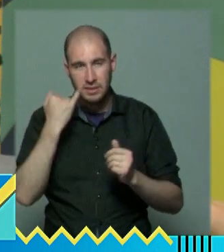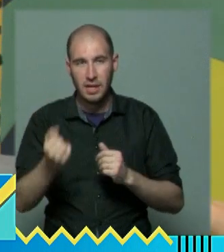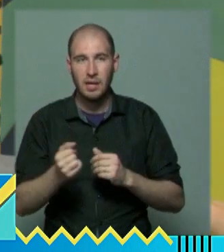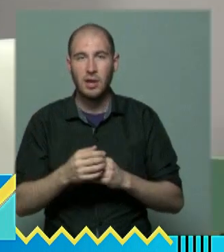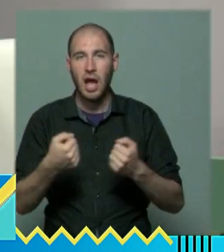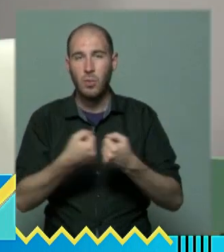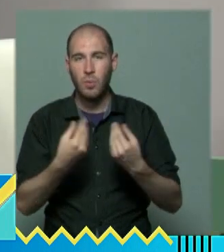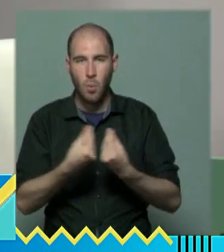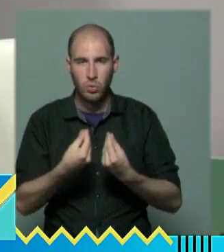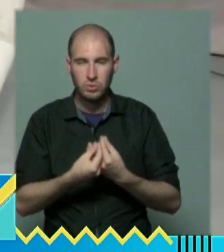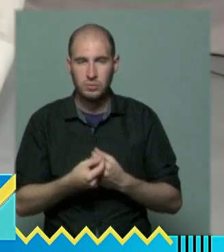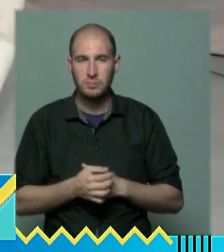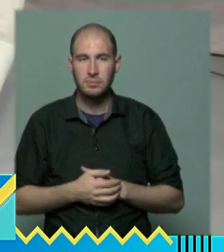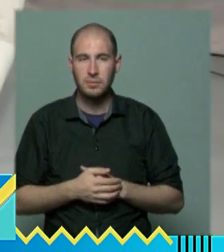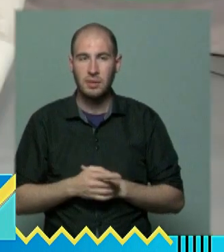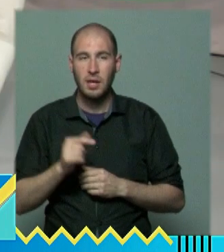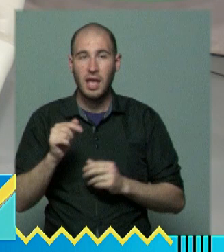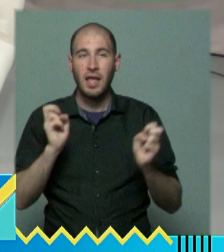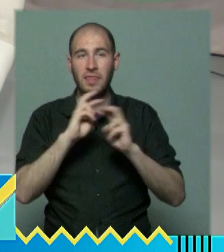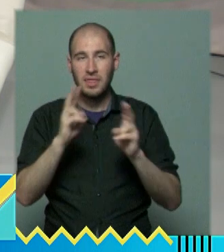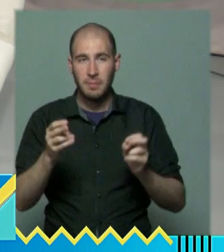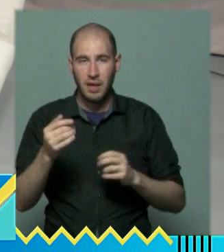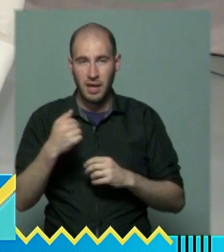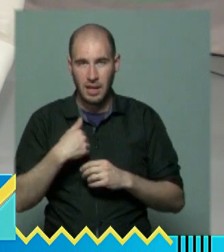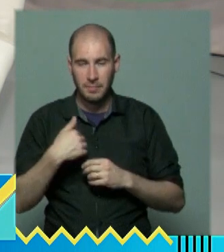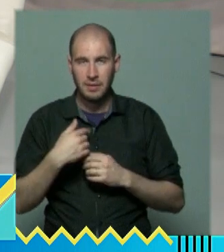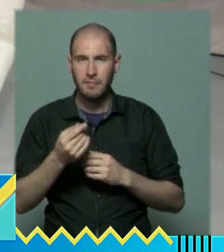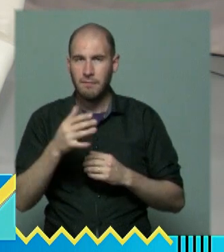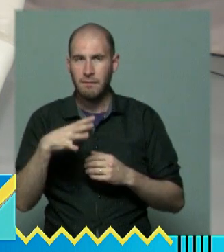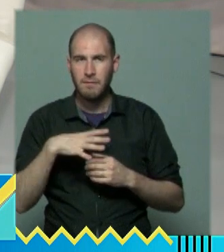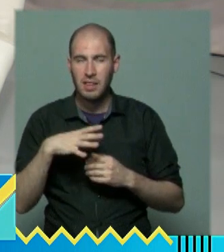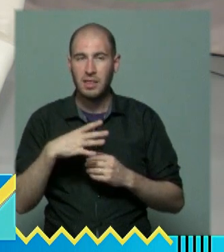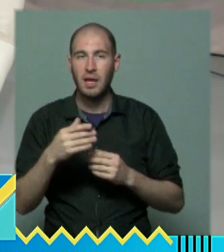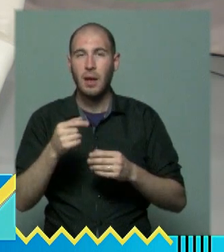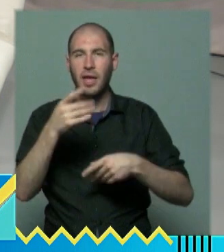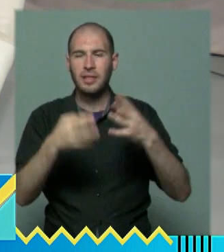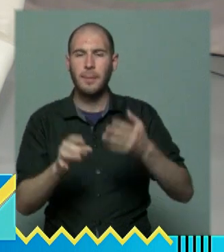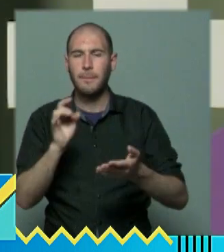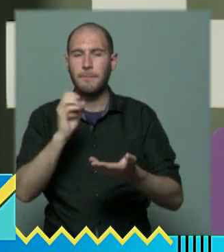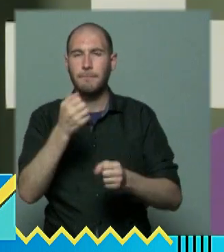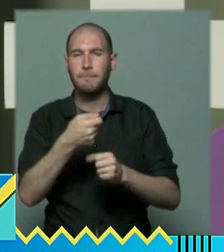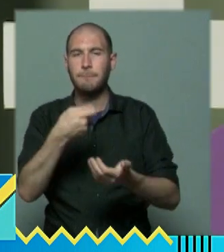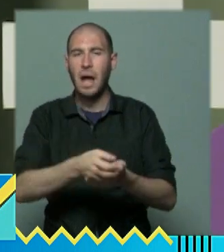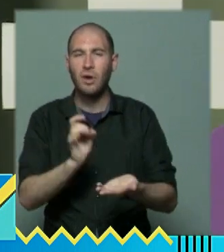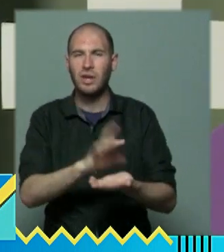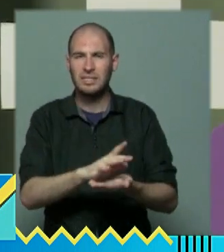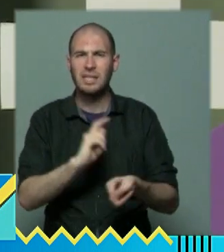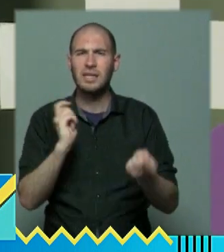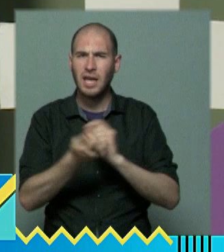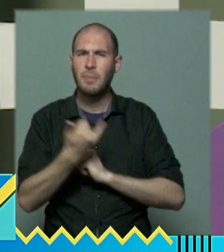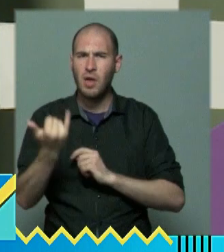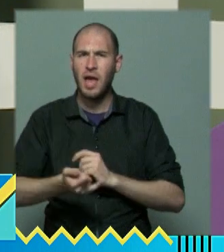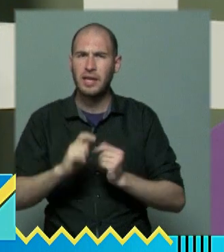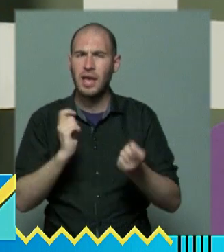parte de los convenios. Bien, me gustaría un tema que me quedó a mí en el tintero, que es el cálculo indemnizatorio. ¿Habrá alguna modificación en